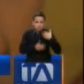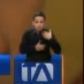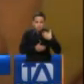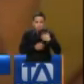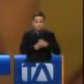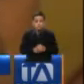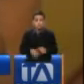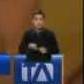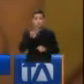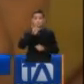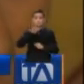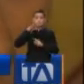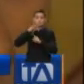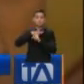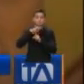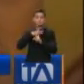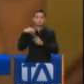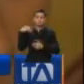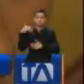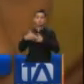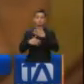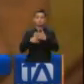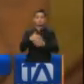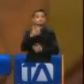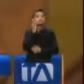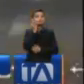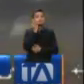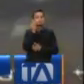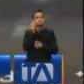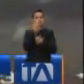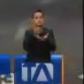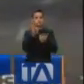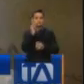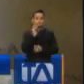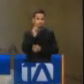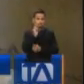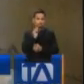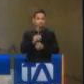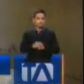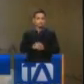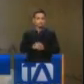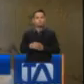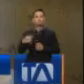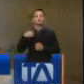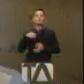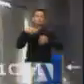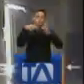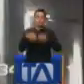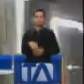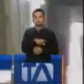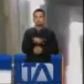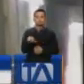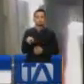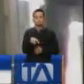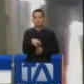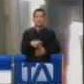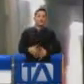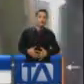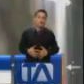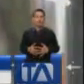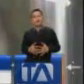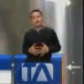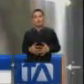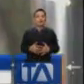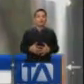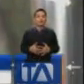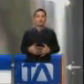Han pasado 4 meses de lo que nació la niña y ahora la madre nos cuenta la experiencia. Yo me dirigía a la maternidad, entonces como